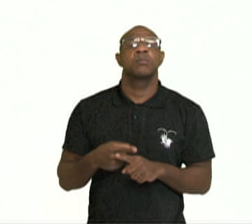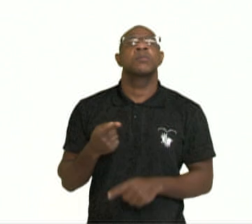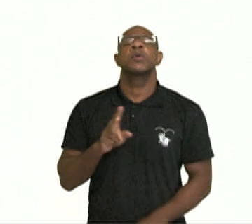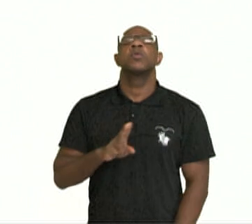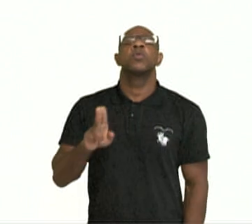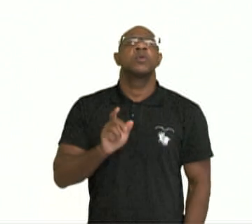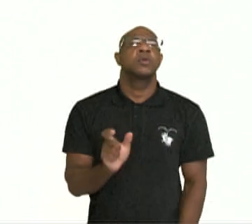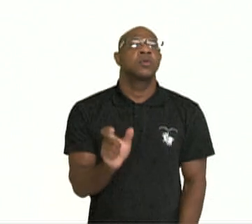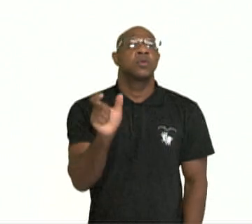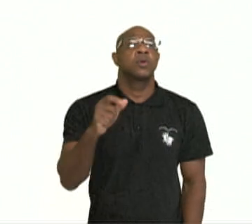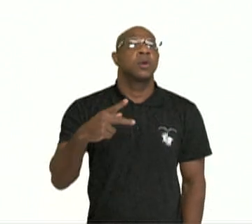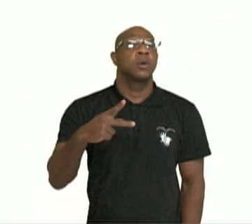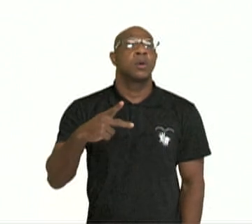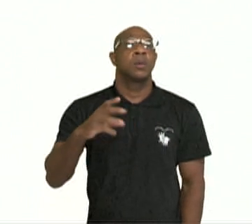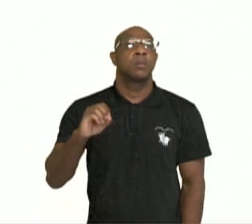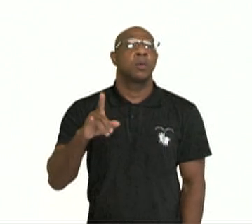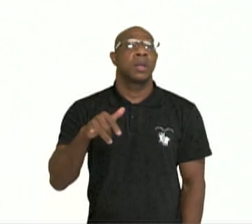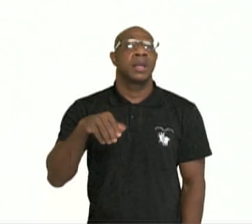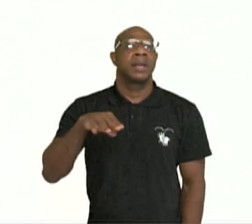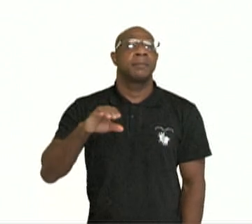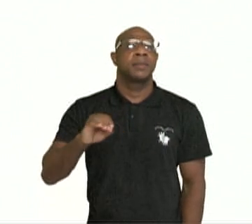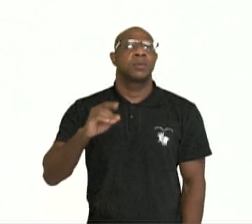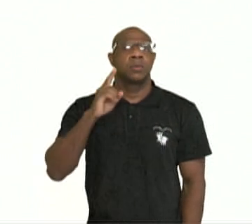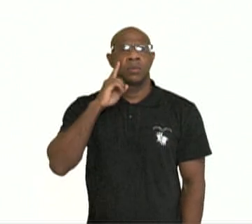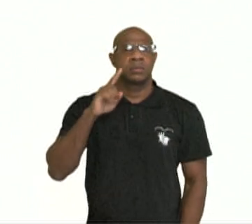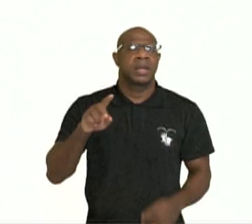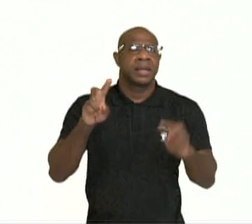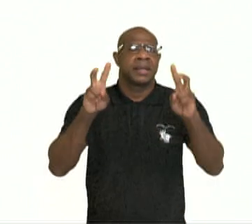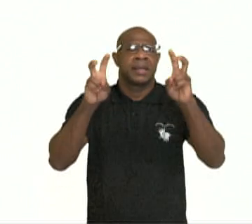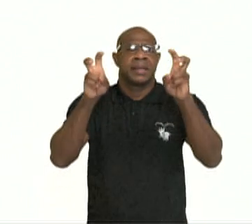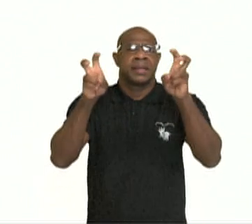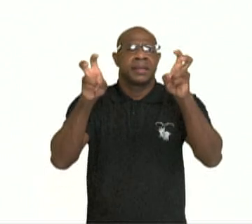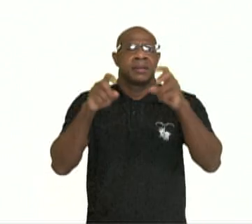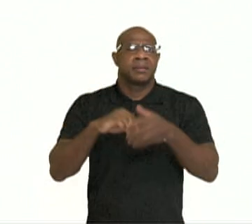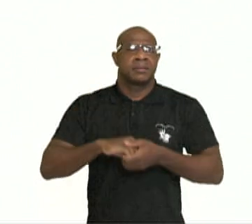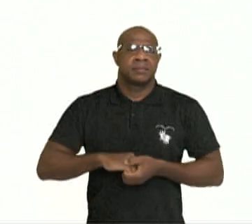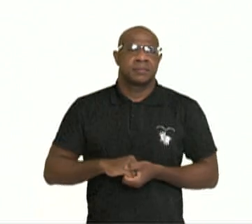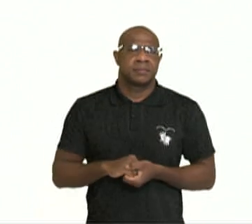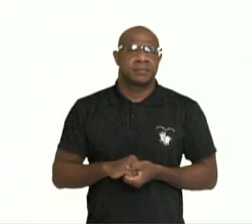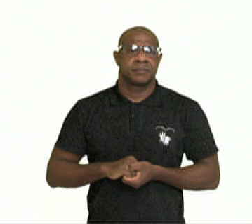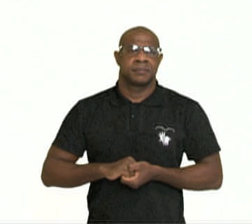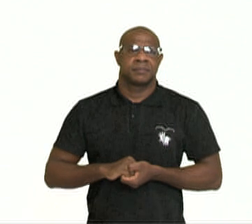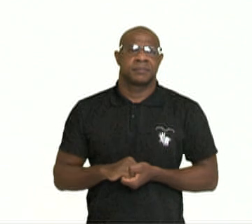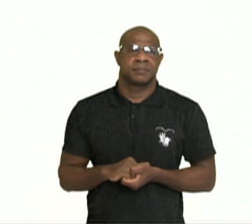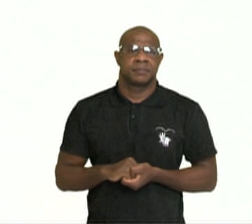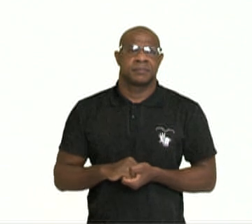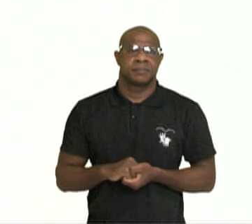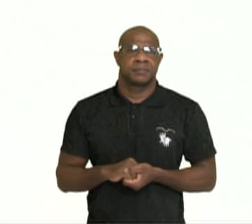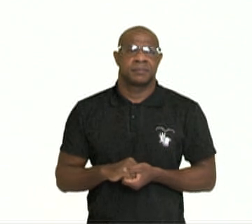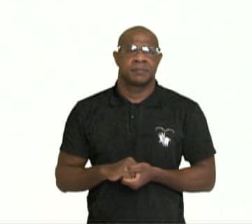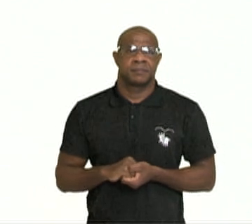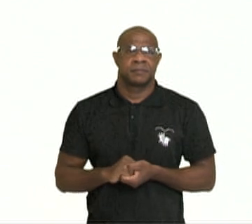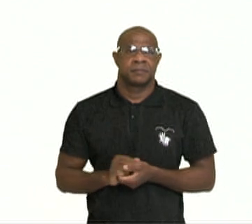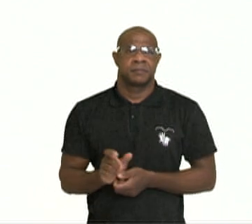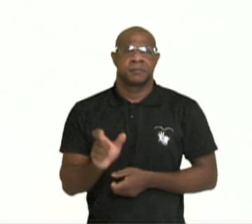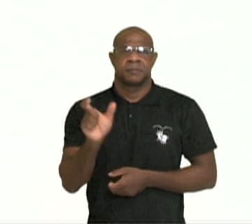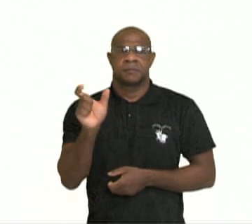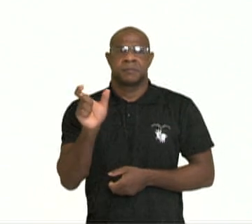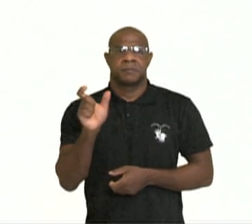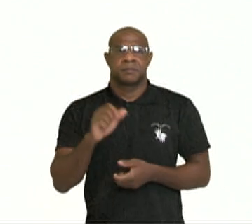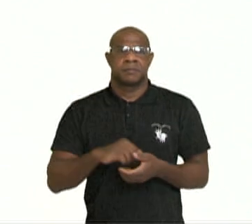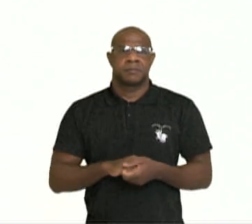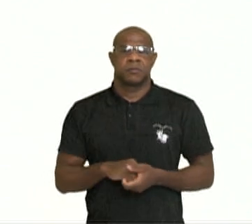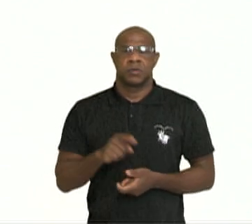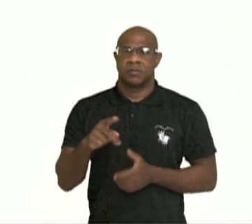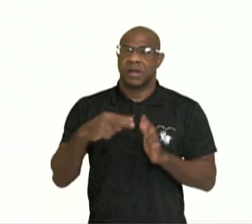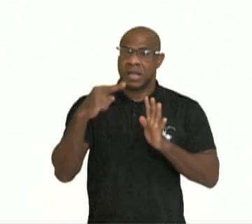termo polêmico? Está entre aspas ali. Escreve com tus próprias palavras, tá? Você vai